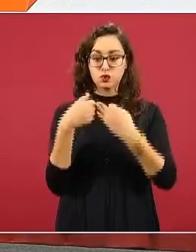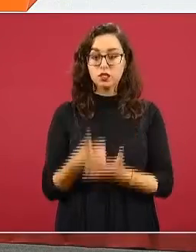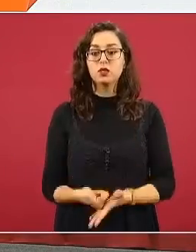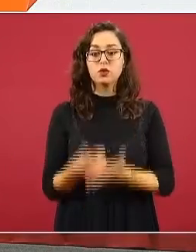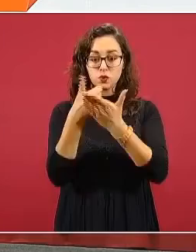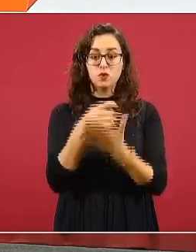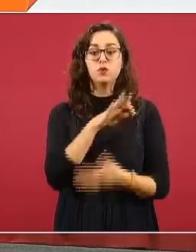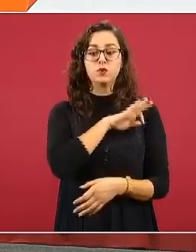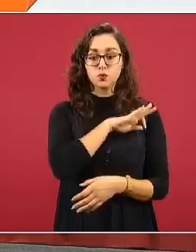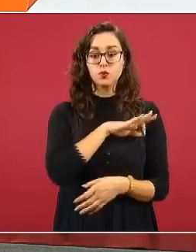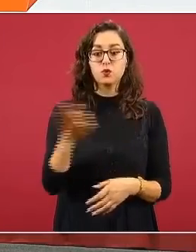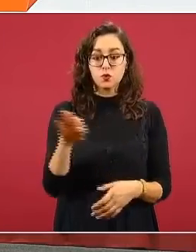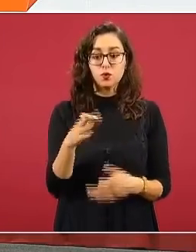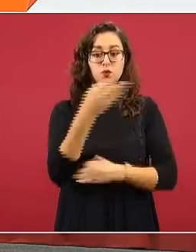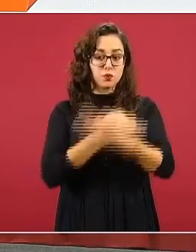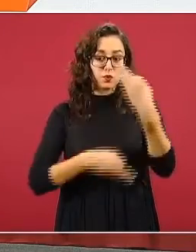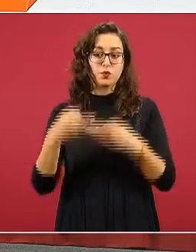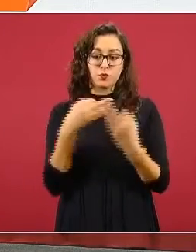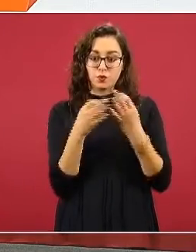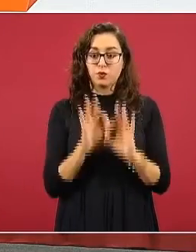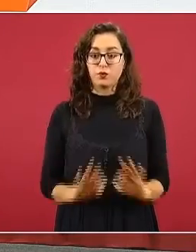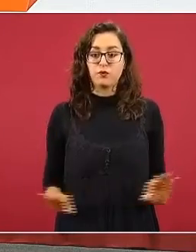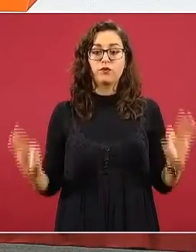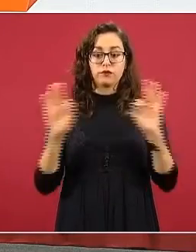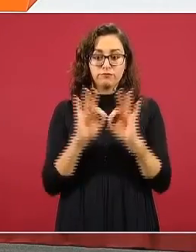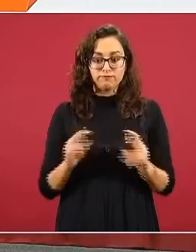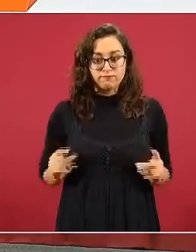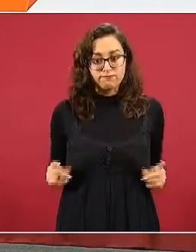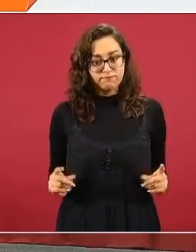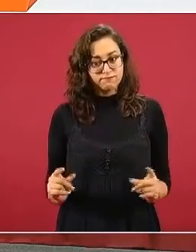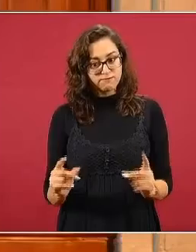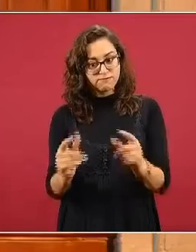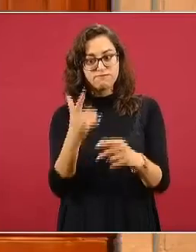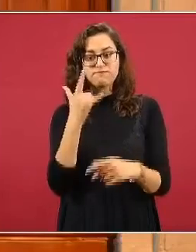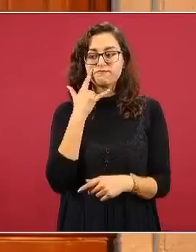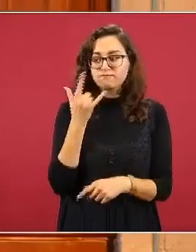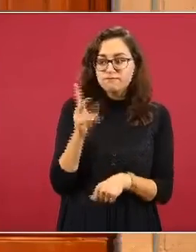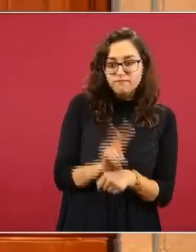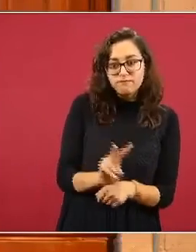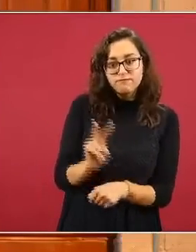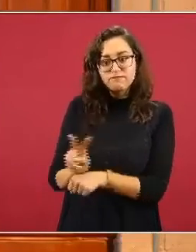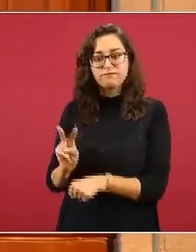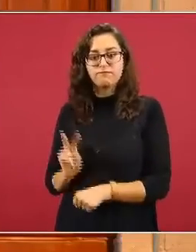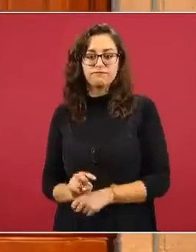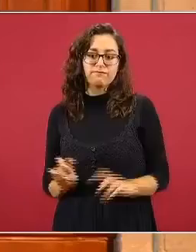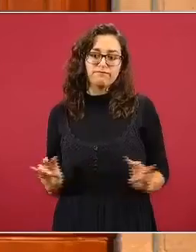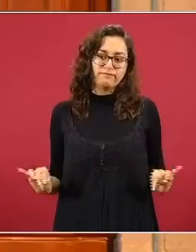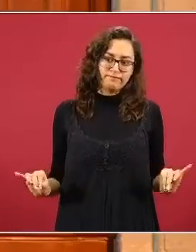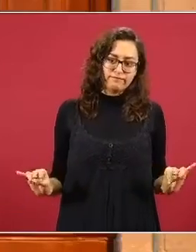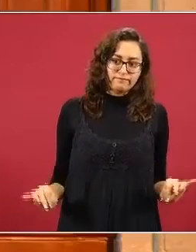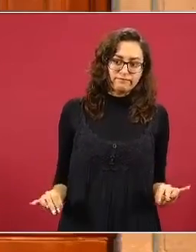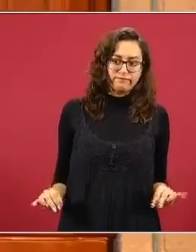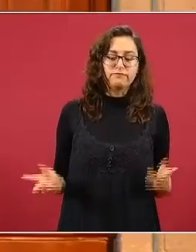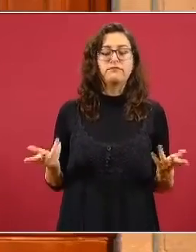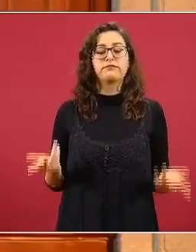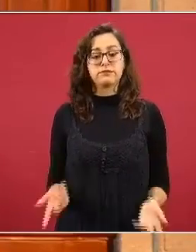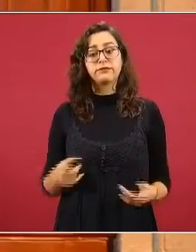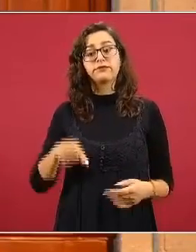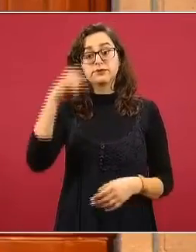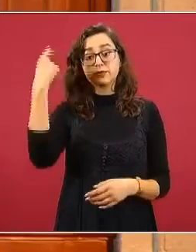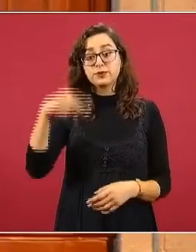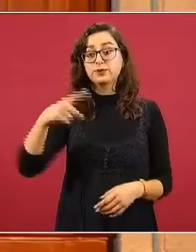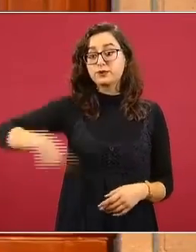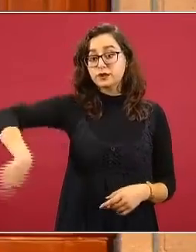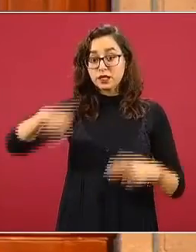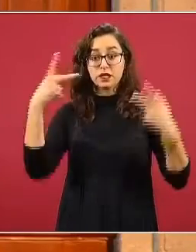somos una pieza importante a través de estar muy atentos, de estar pendientes, de estar protegiendo a